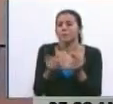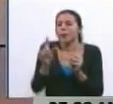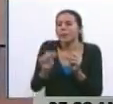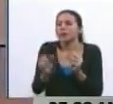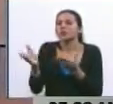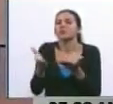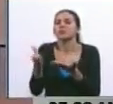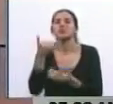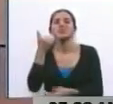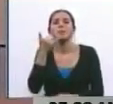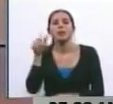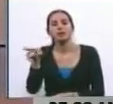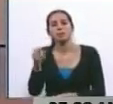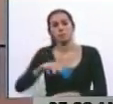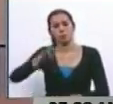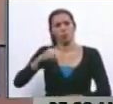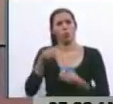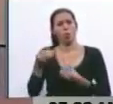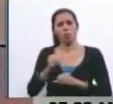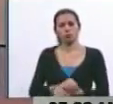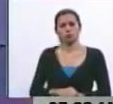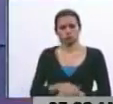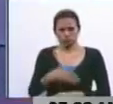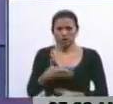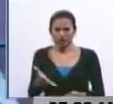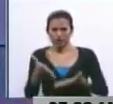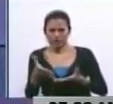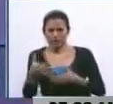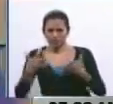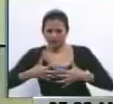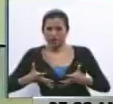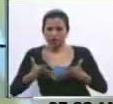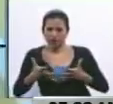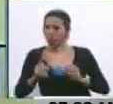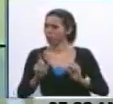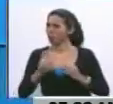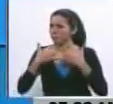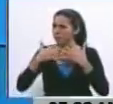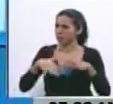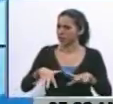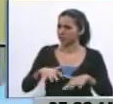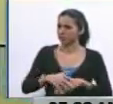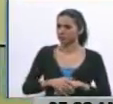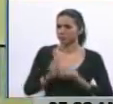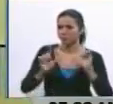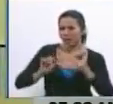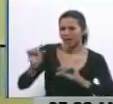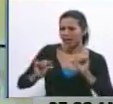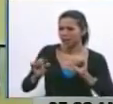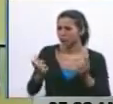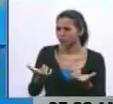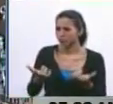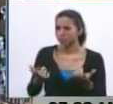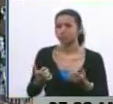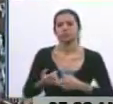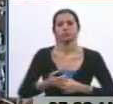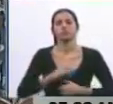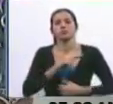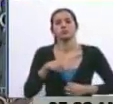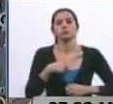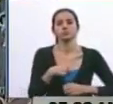Movilnet. ¿Cómo es posible tener esos costos con ganancia? ¿Existen ganancias para Movilnet o hay pérdidas por los costos tan mínimos? Así es,